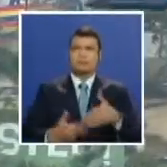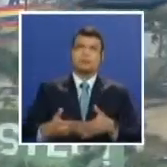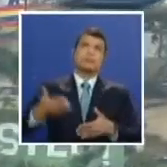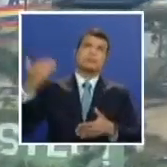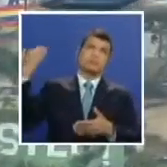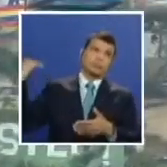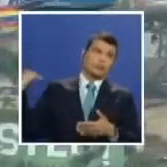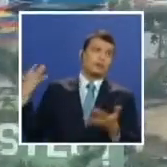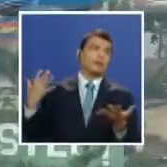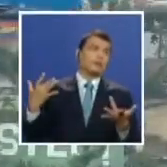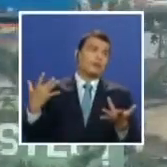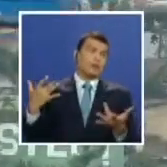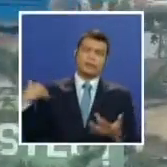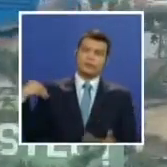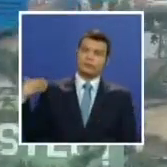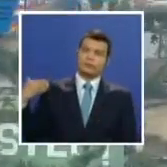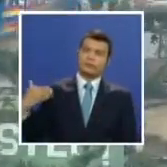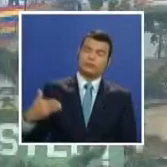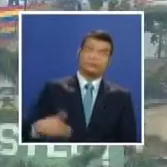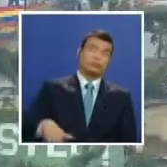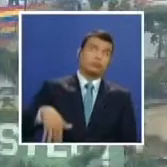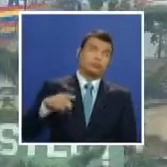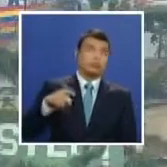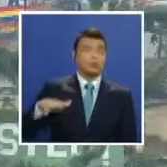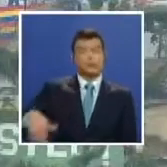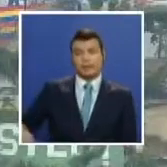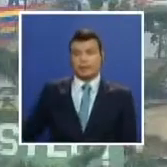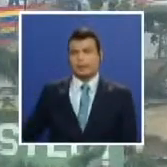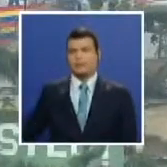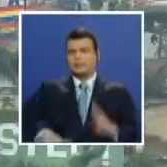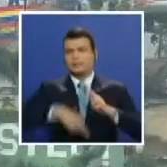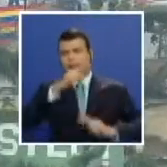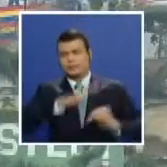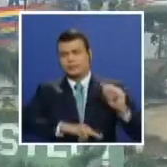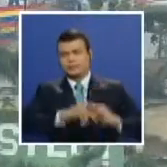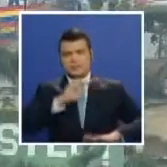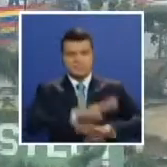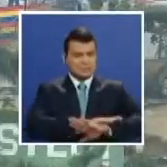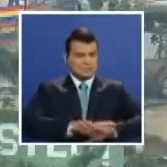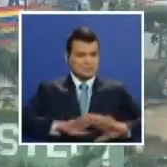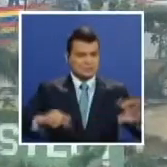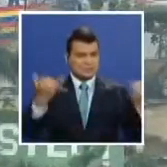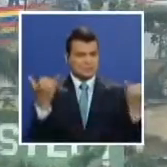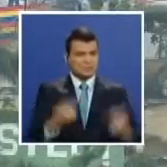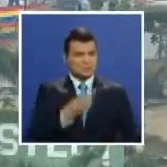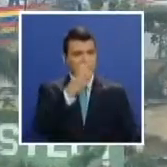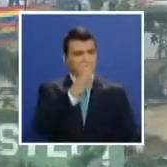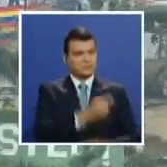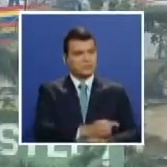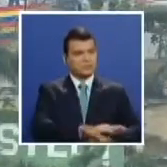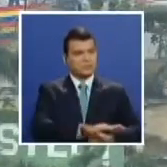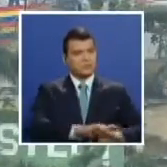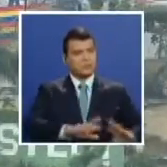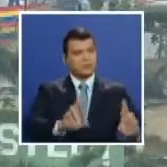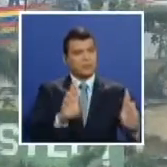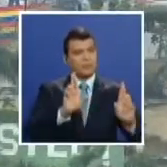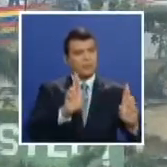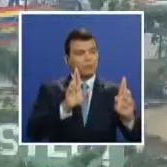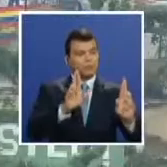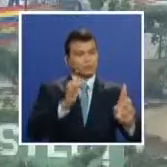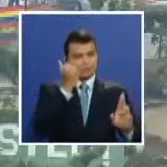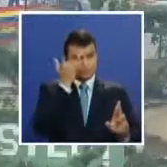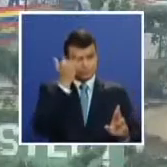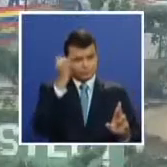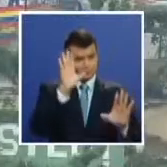hace bastantes años que tuvo unos retrasos de varios meses pero por fortuna hoy es una realidad esperamos pues que esta